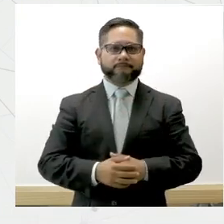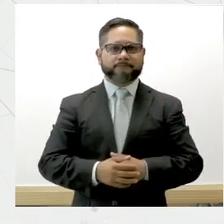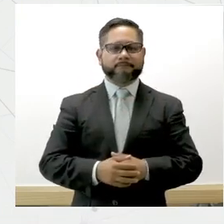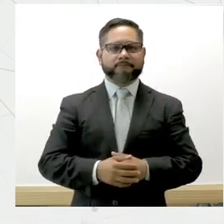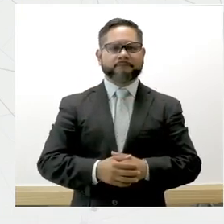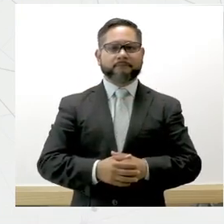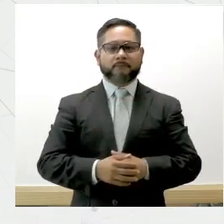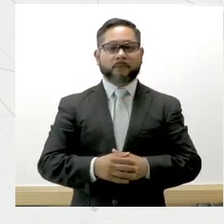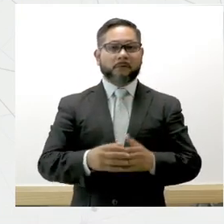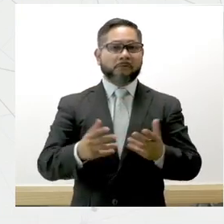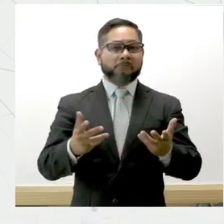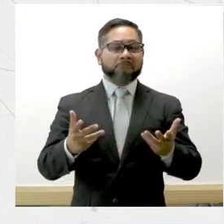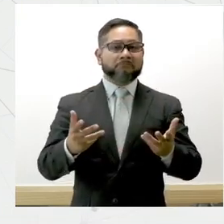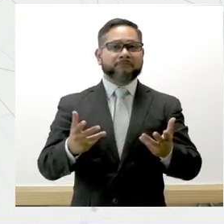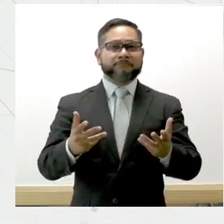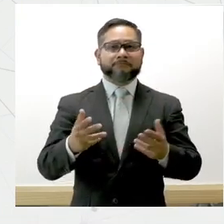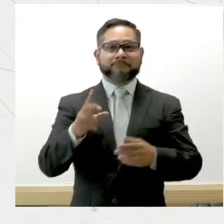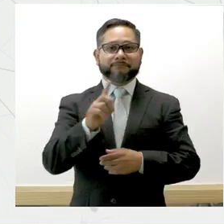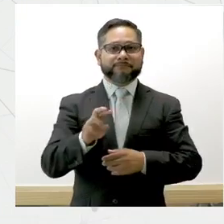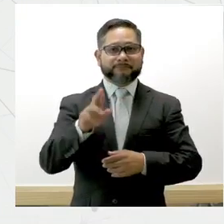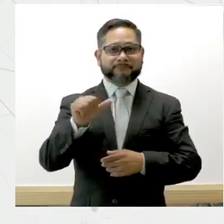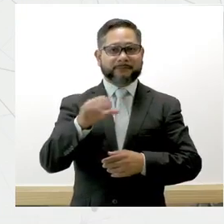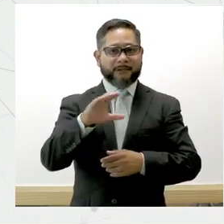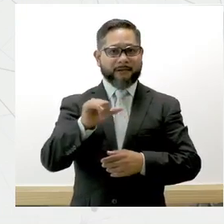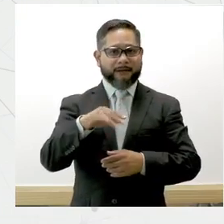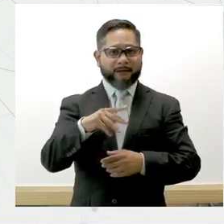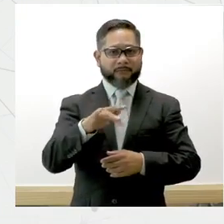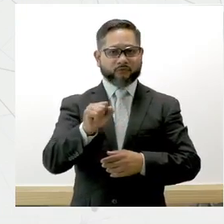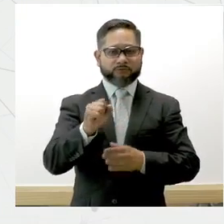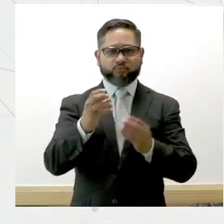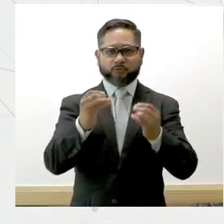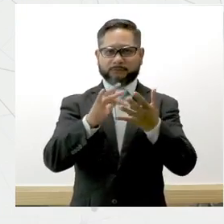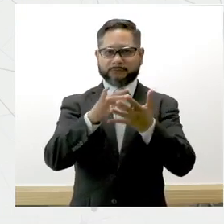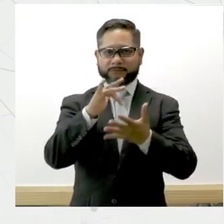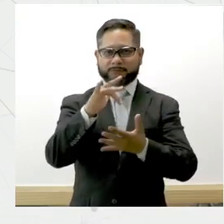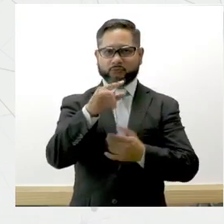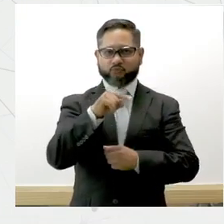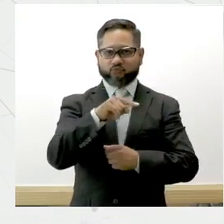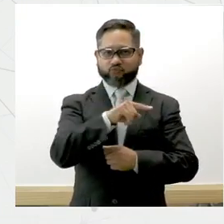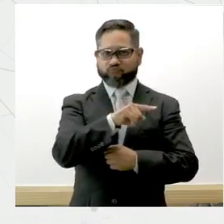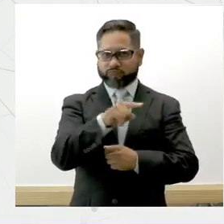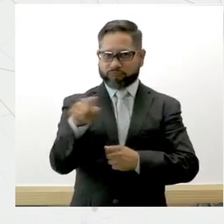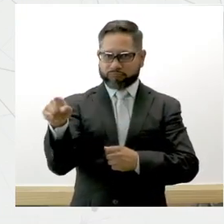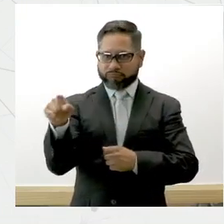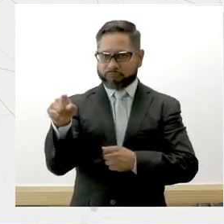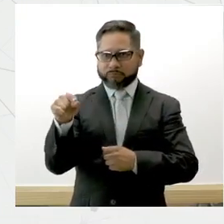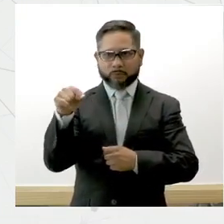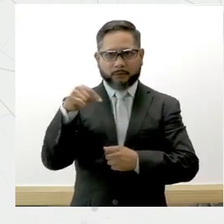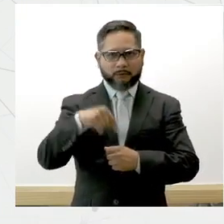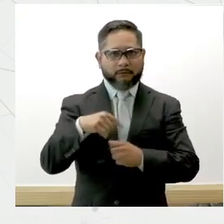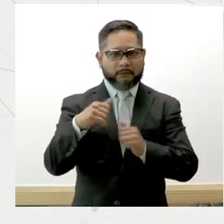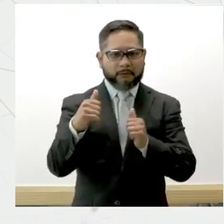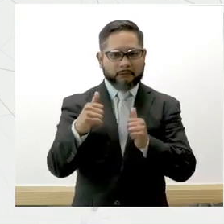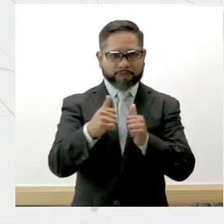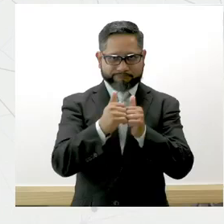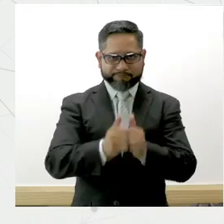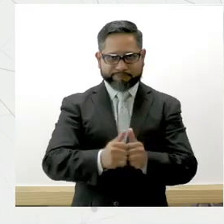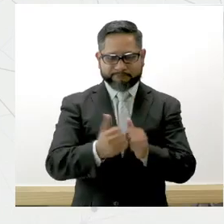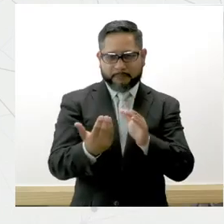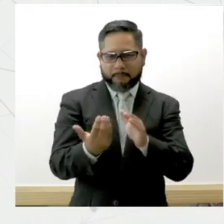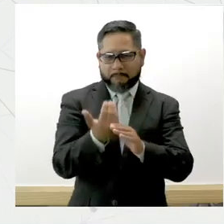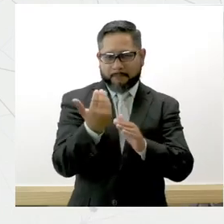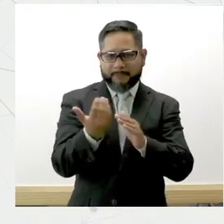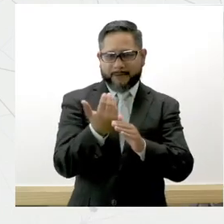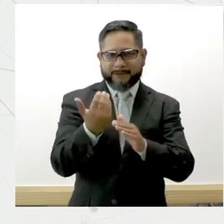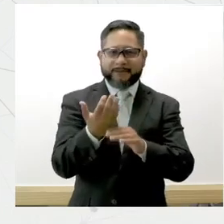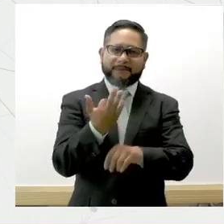Pues, doctora Campos, le agradecemos nuevamente que haya estado con nosotros esta mañana, esta